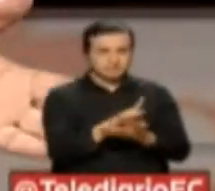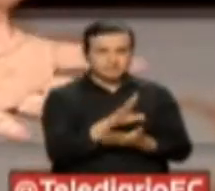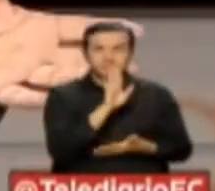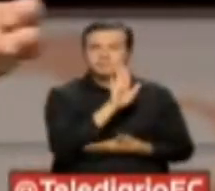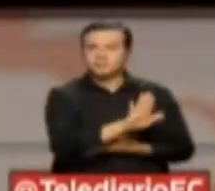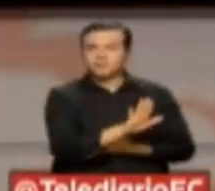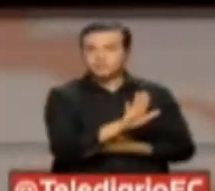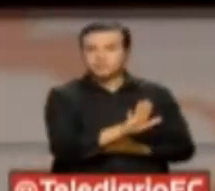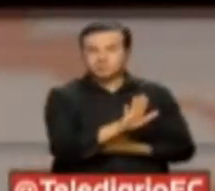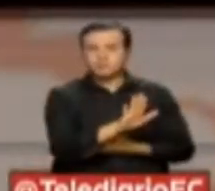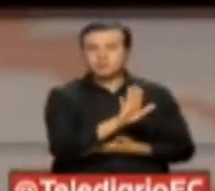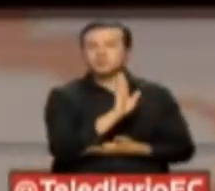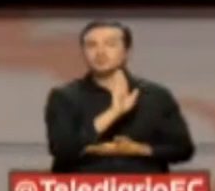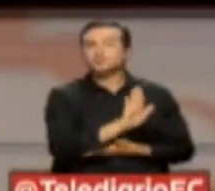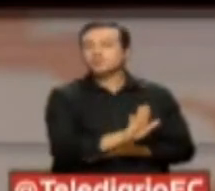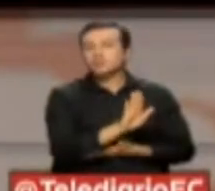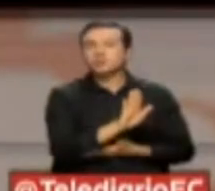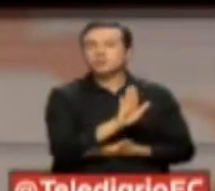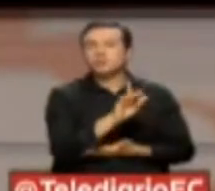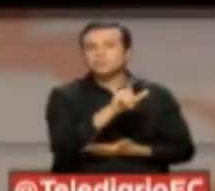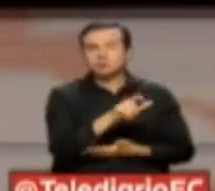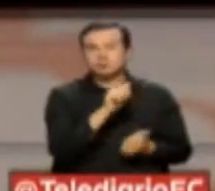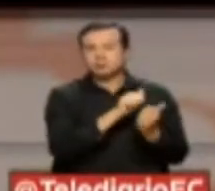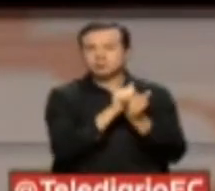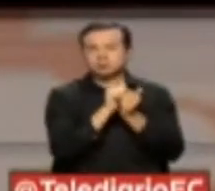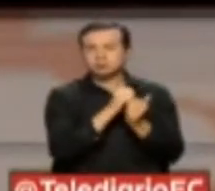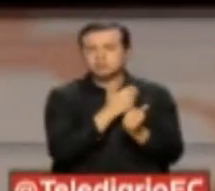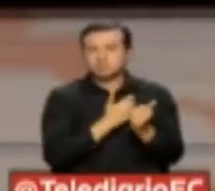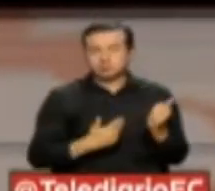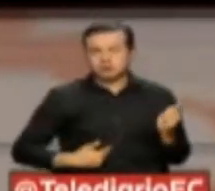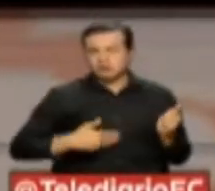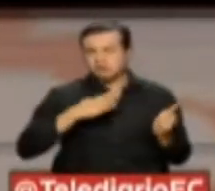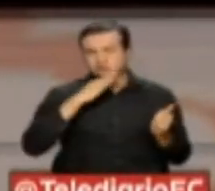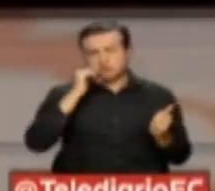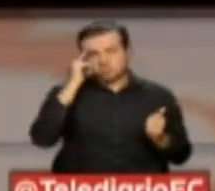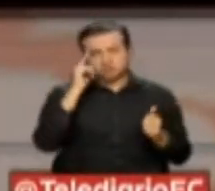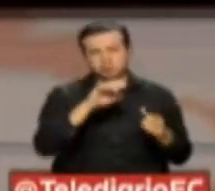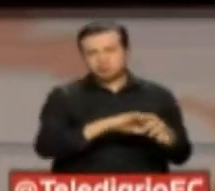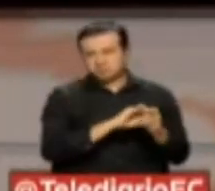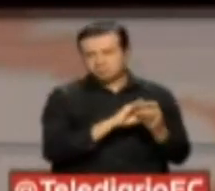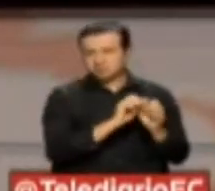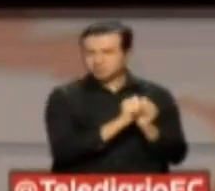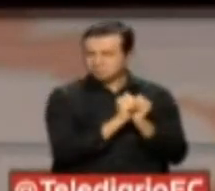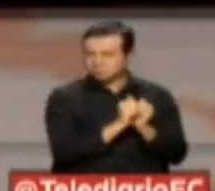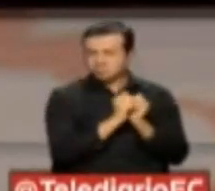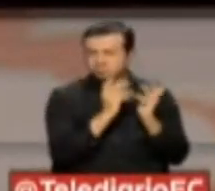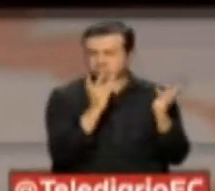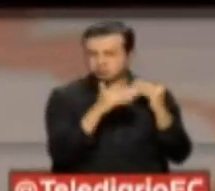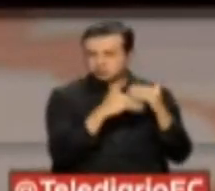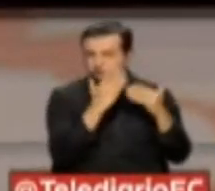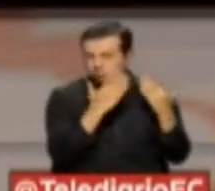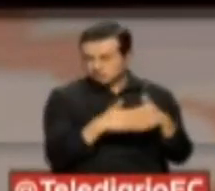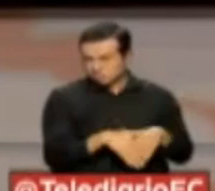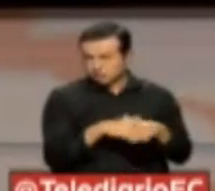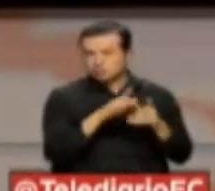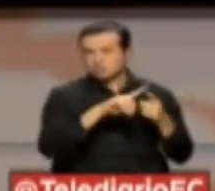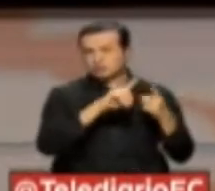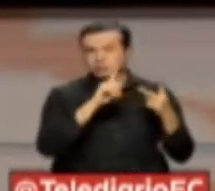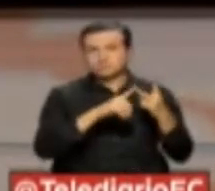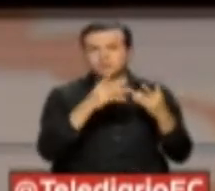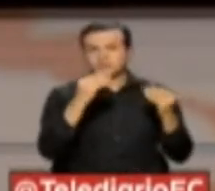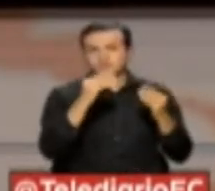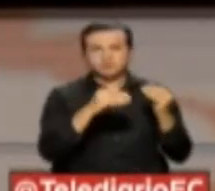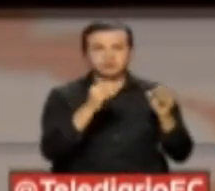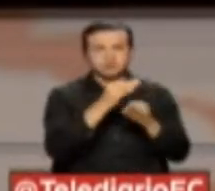eras prácticamente una persona muy cercana al presidente correa y luego tenemos todos los que han estado en